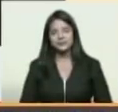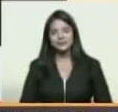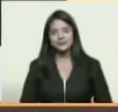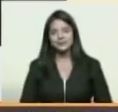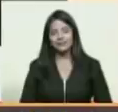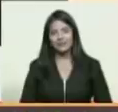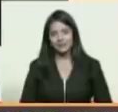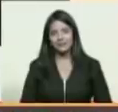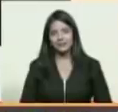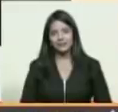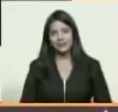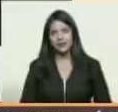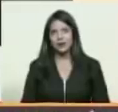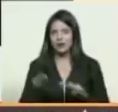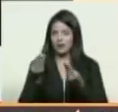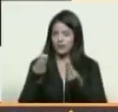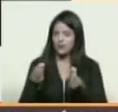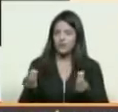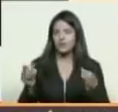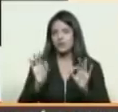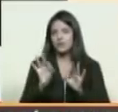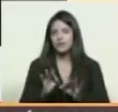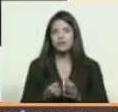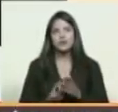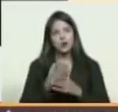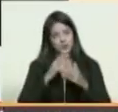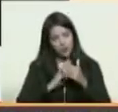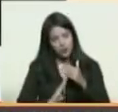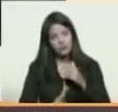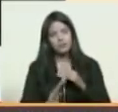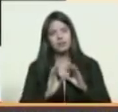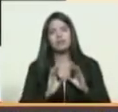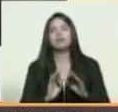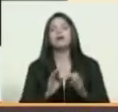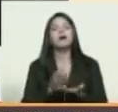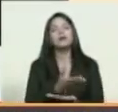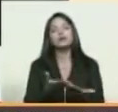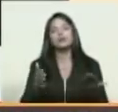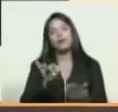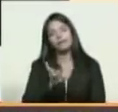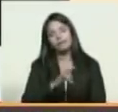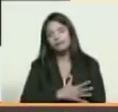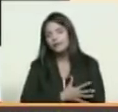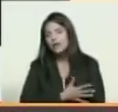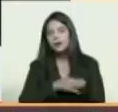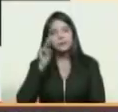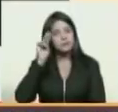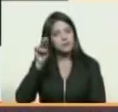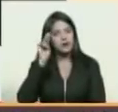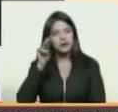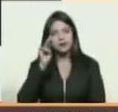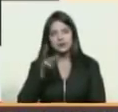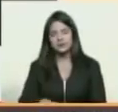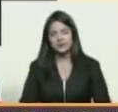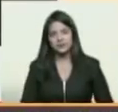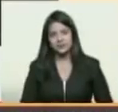por la mística, por la abnegación, por la humildad a todos nuestros queridos maestros y maestras.